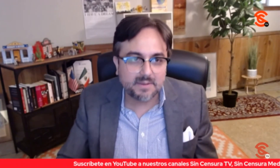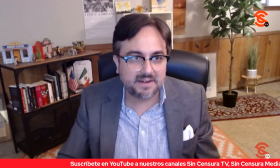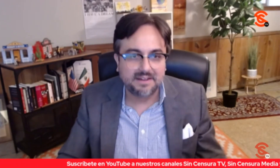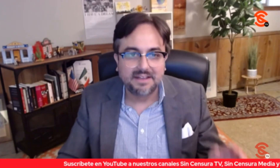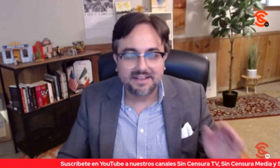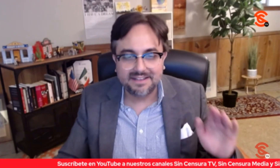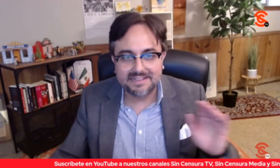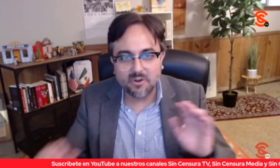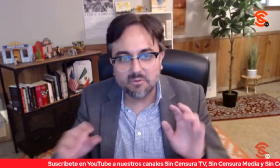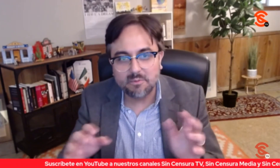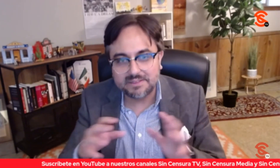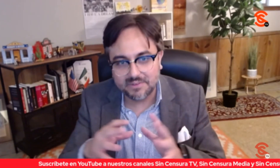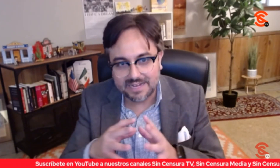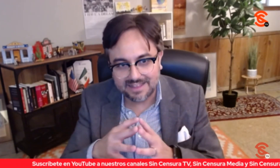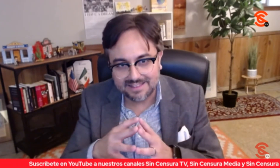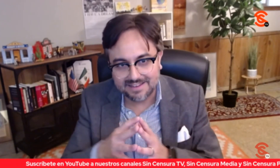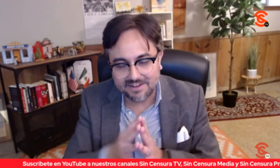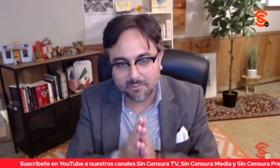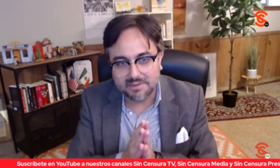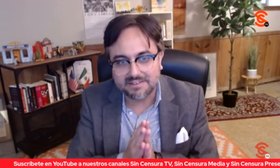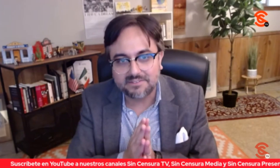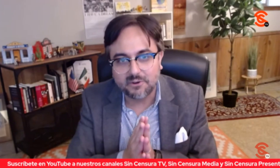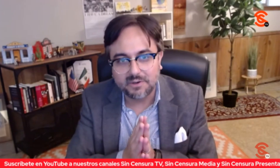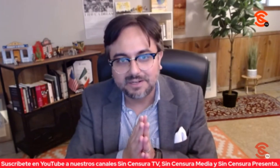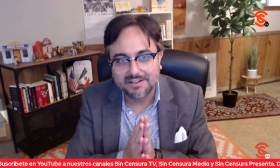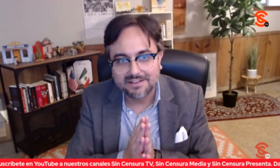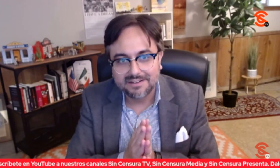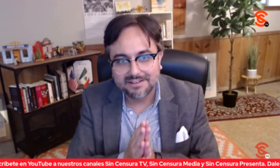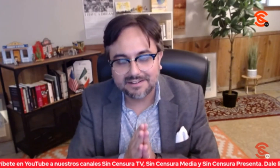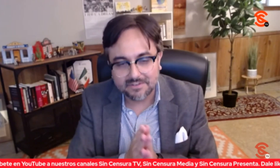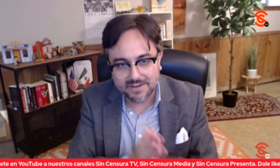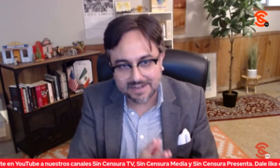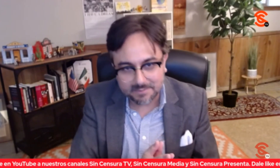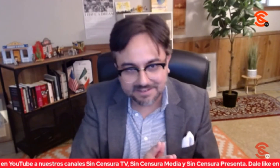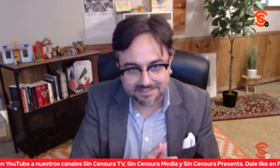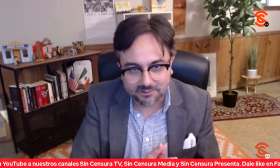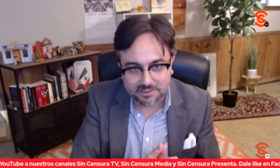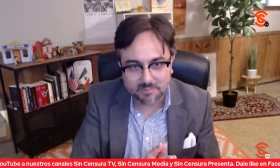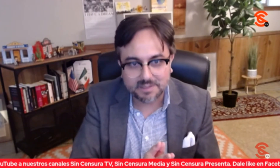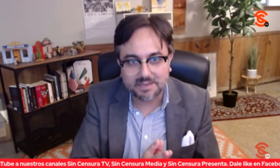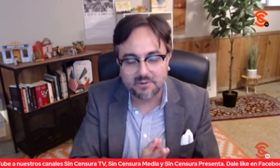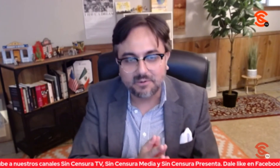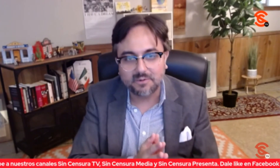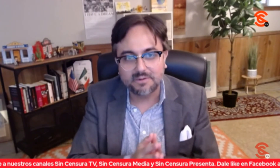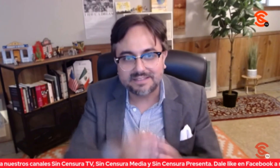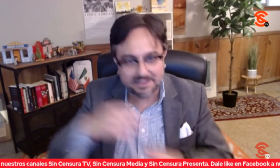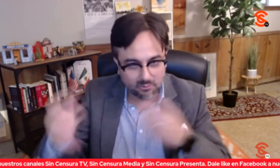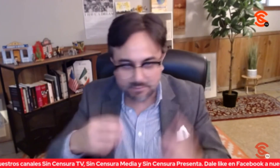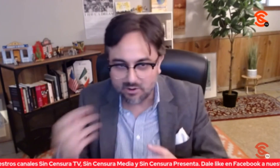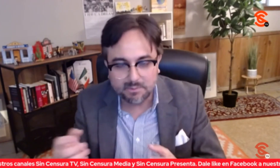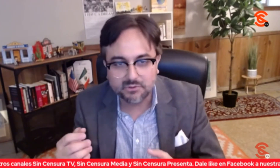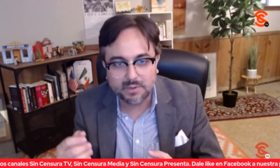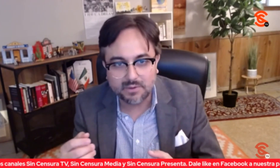Dice, a ver, en algún momento de la conversación, Rafael Ramírez del Sol de México interrumpe a López Obrador y dice, ¿sabes